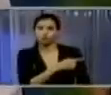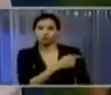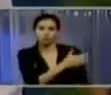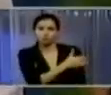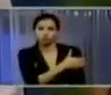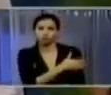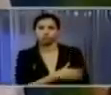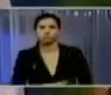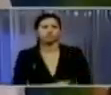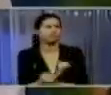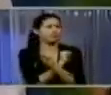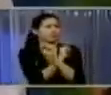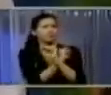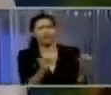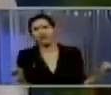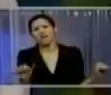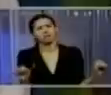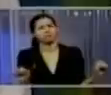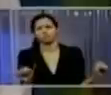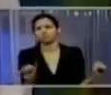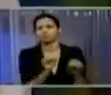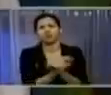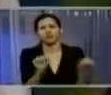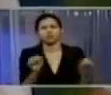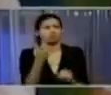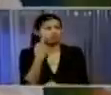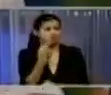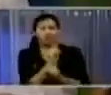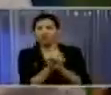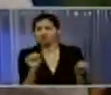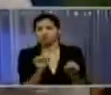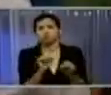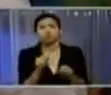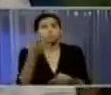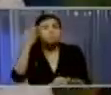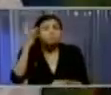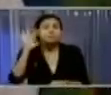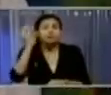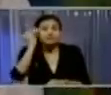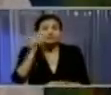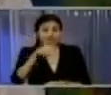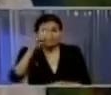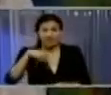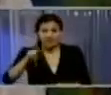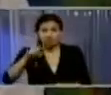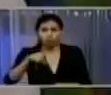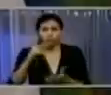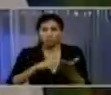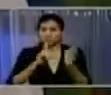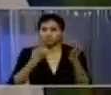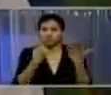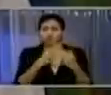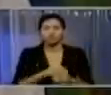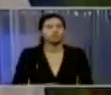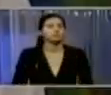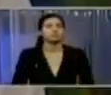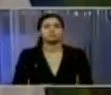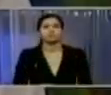están fracasados, así lo veo yo. Si ellos querían que eso se hiciera este año, cosa que no